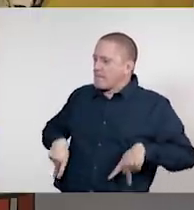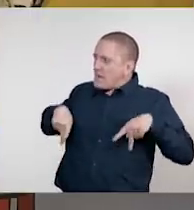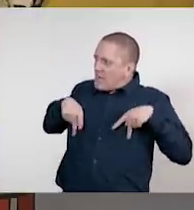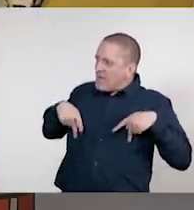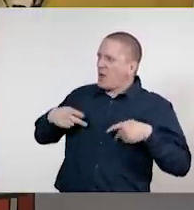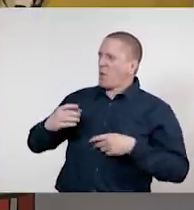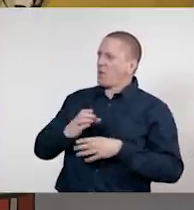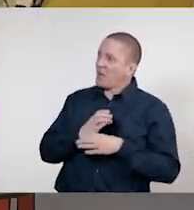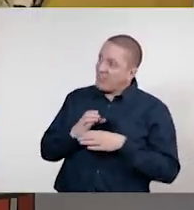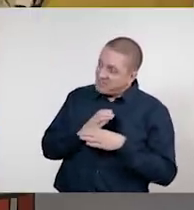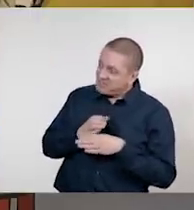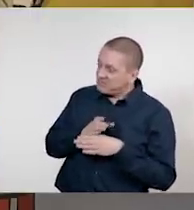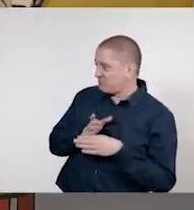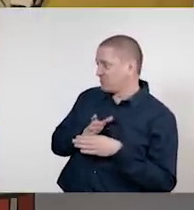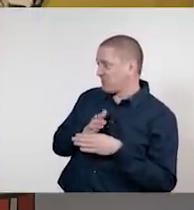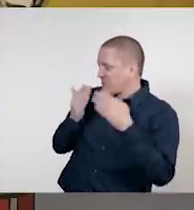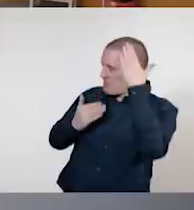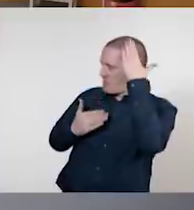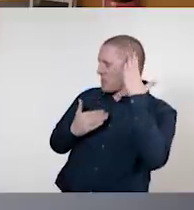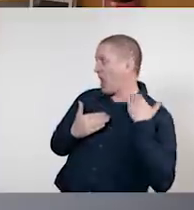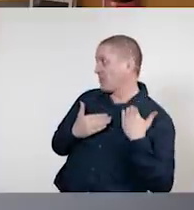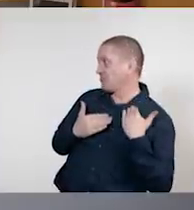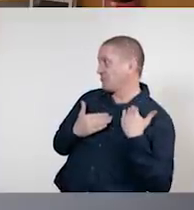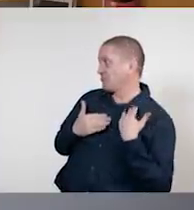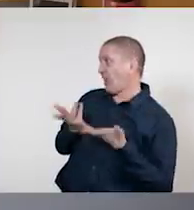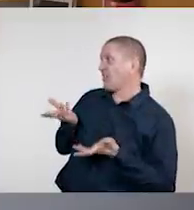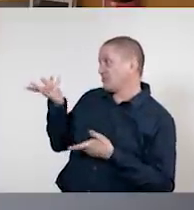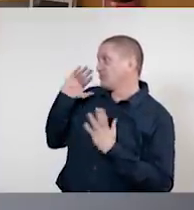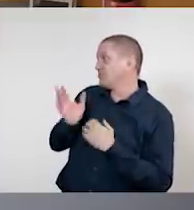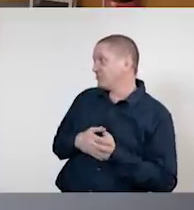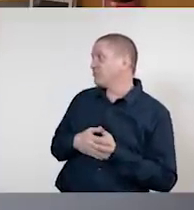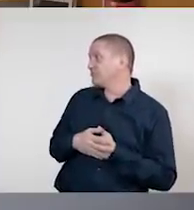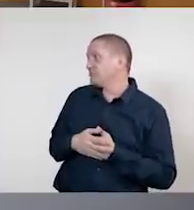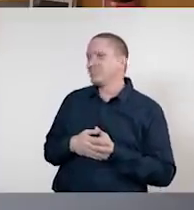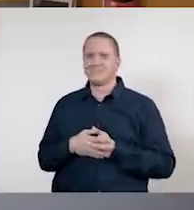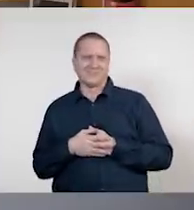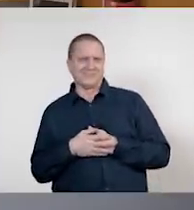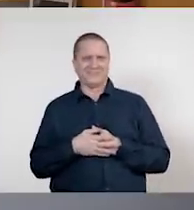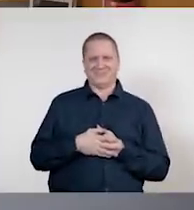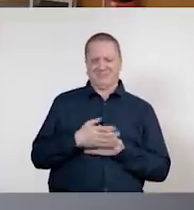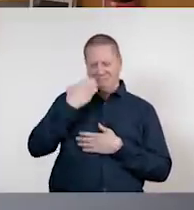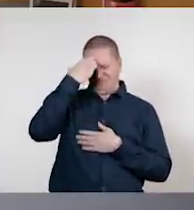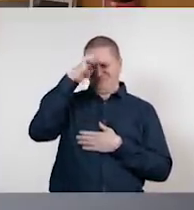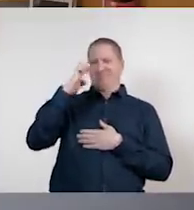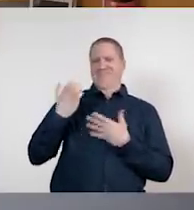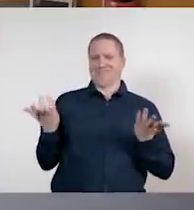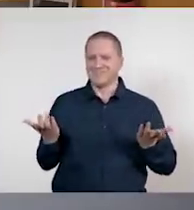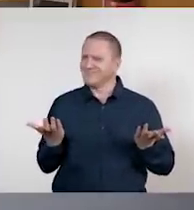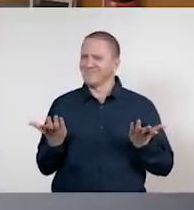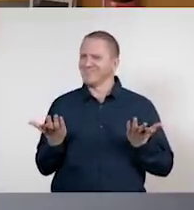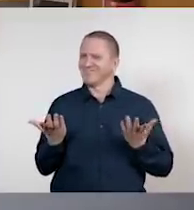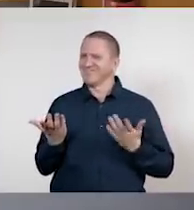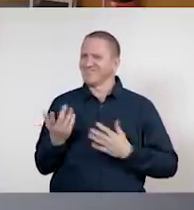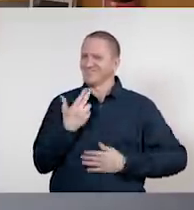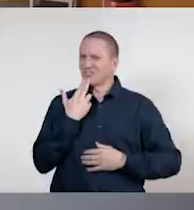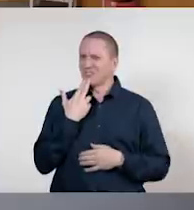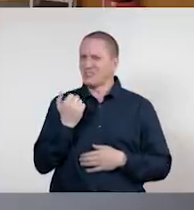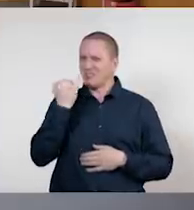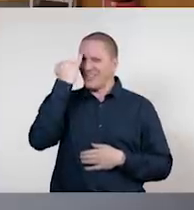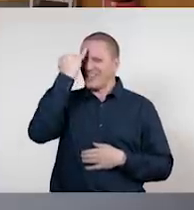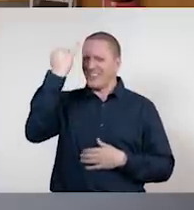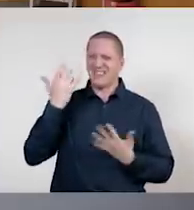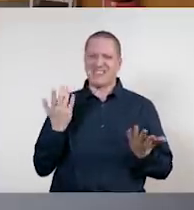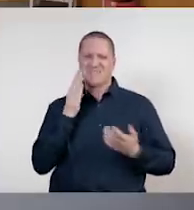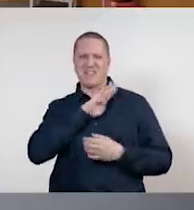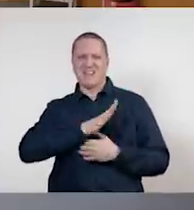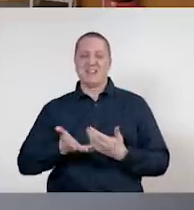con pantalón café y cabello lacio. Sí, bueno. Es un poco raro. Sí, no, tal vez no sería buena idea, no.